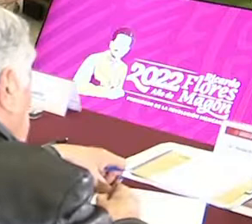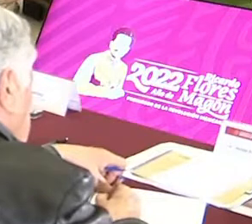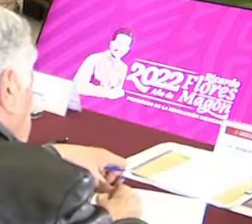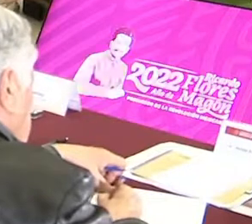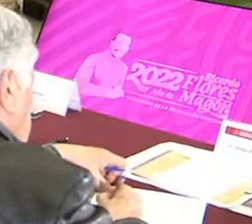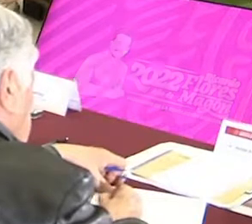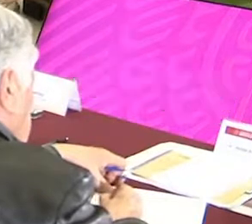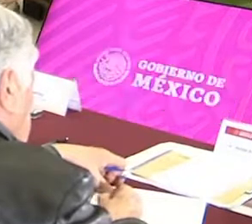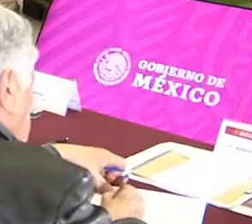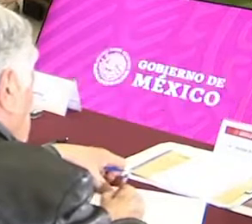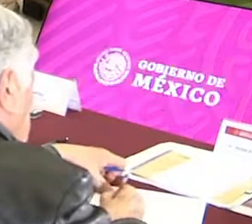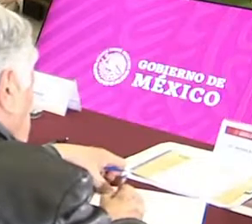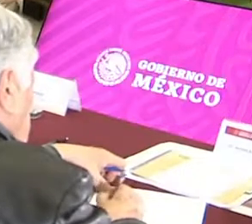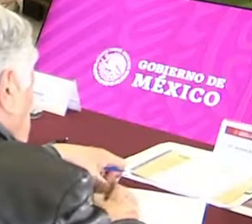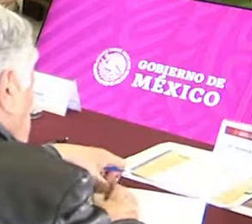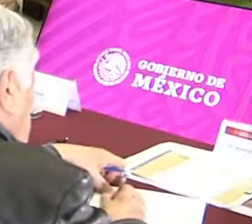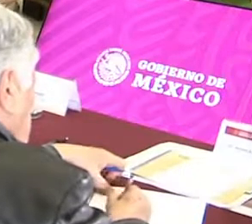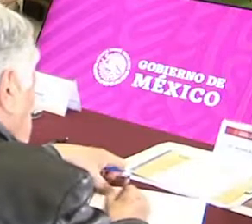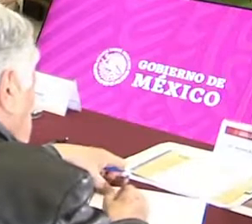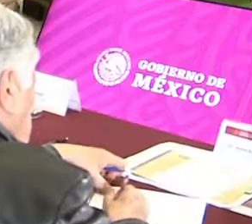Andrés Manuel López Obrador.